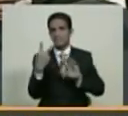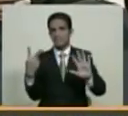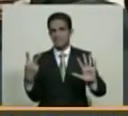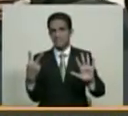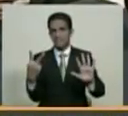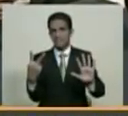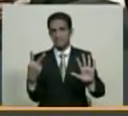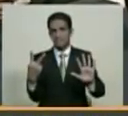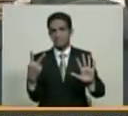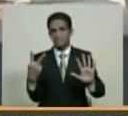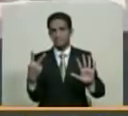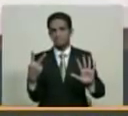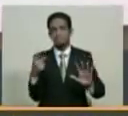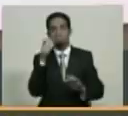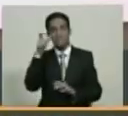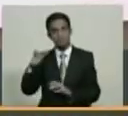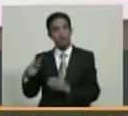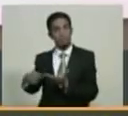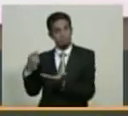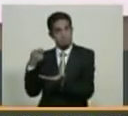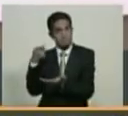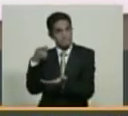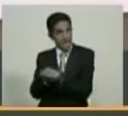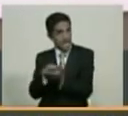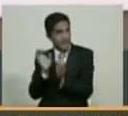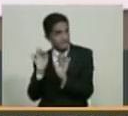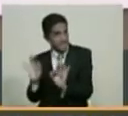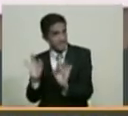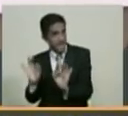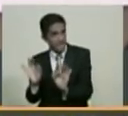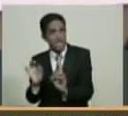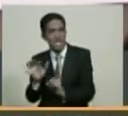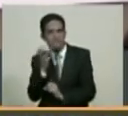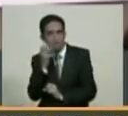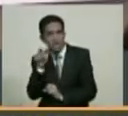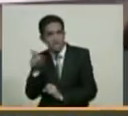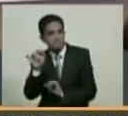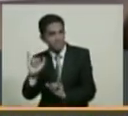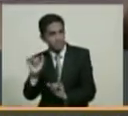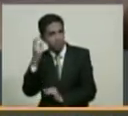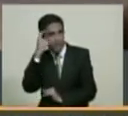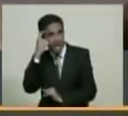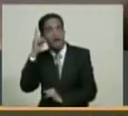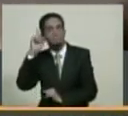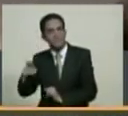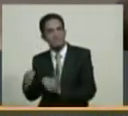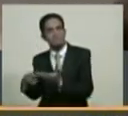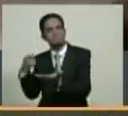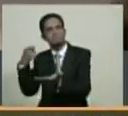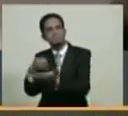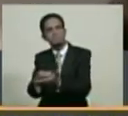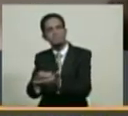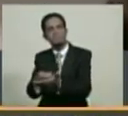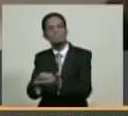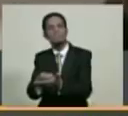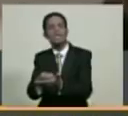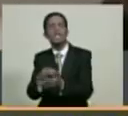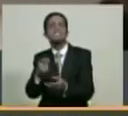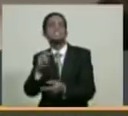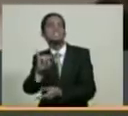estoy diciendo, los contribuyentes especiales, ese día les corresponde a ellos, a cada uno, hacer el reintegro tanto del impuesto sobre la renta como del